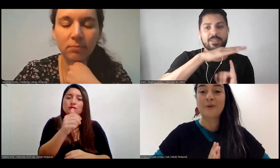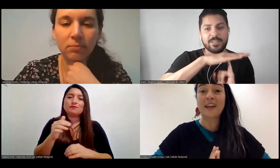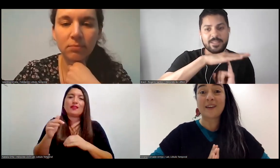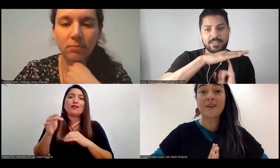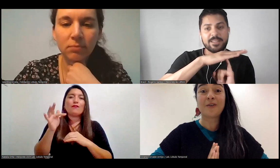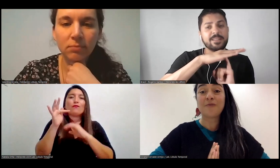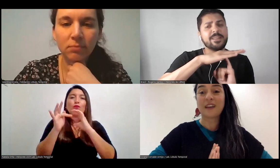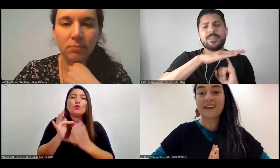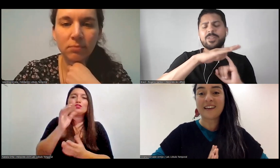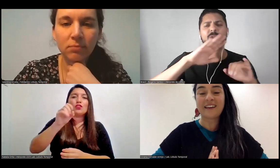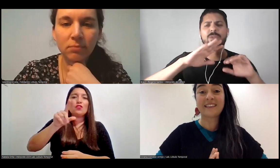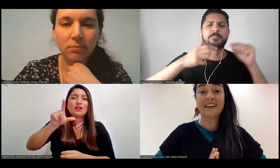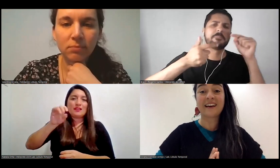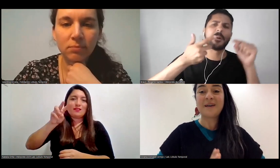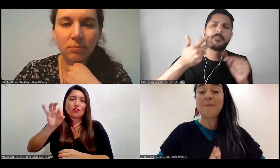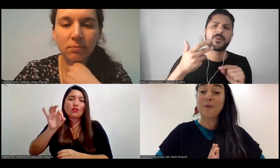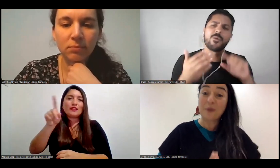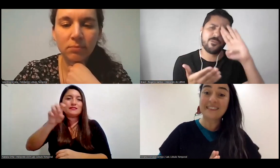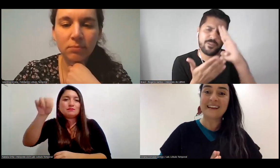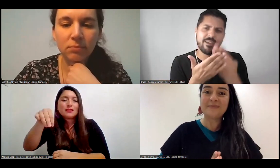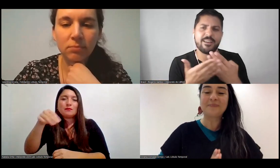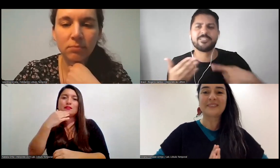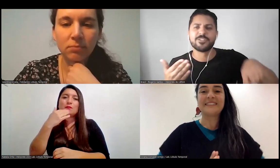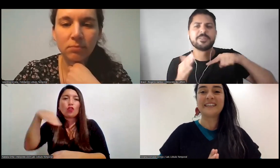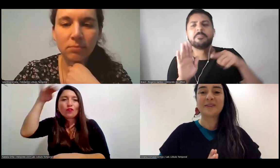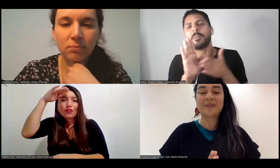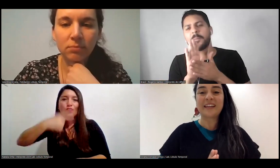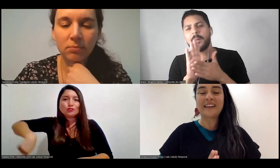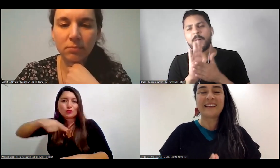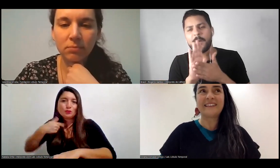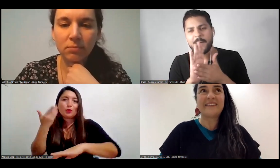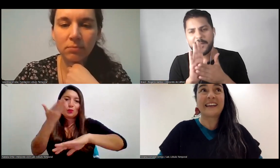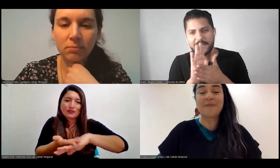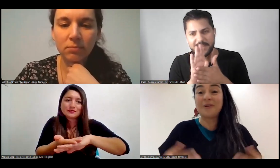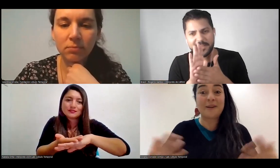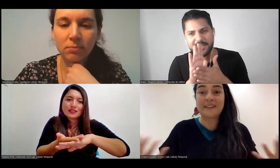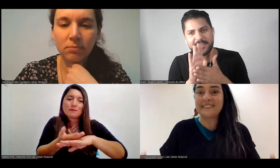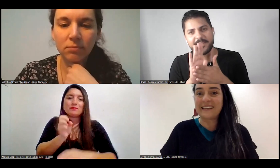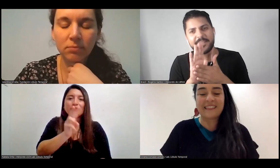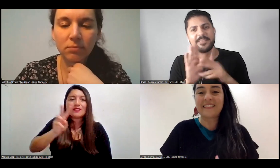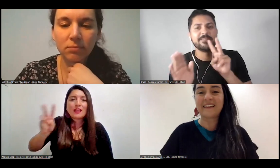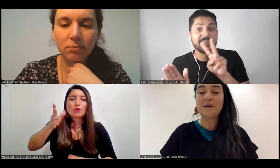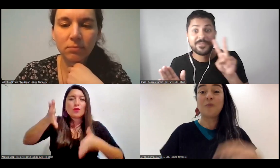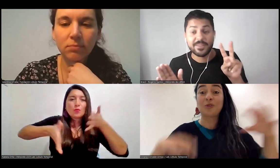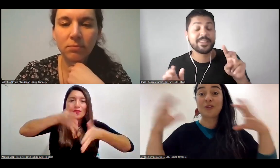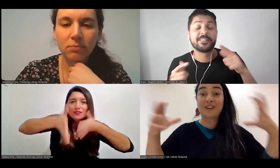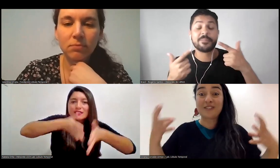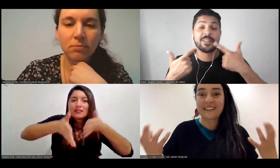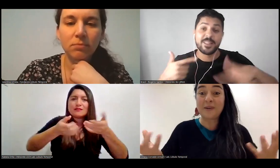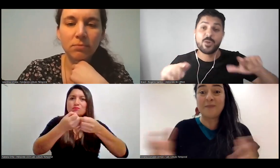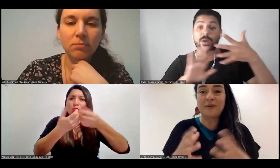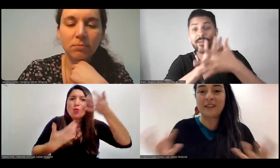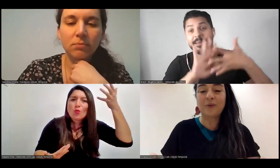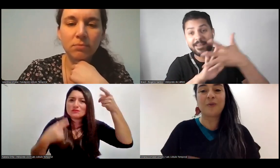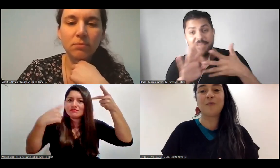de apoyarnos y confiar en esta propuesta, ¿cierto?, de vernáculo, lengua de señas, de un montón de cosas